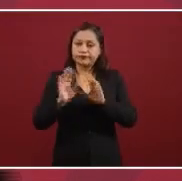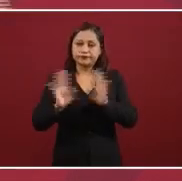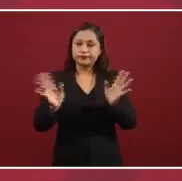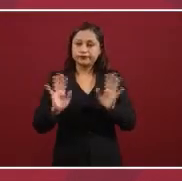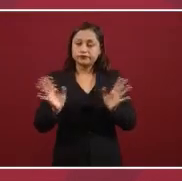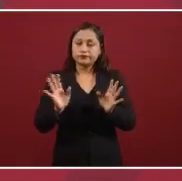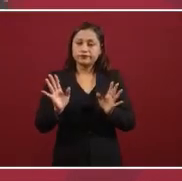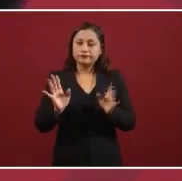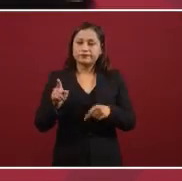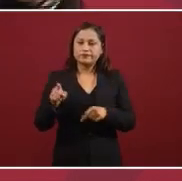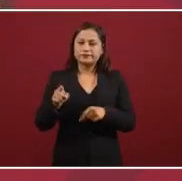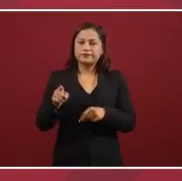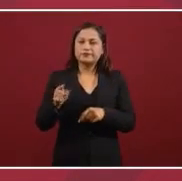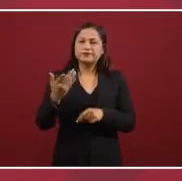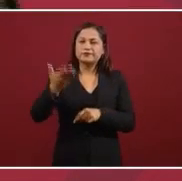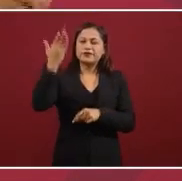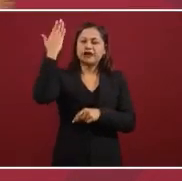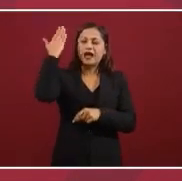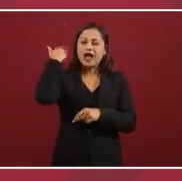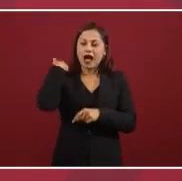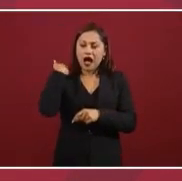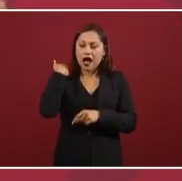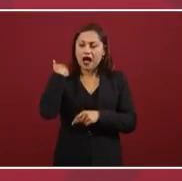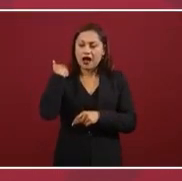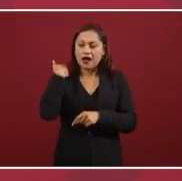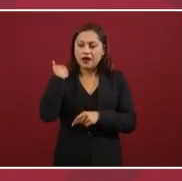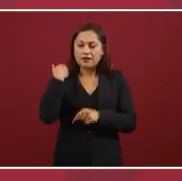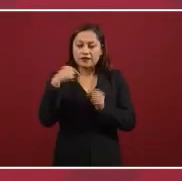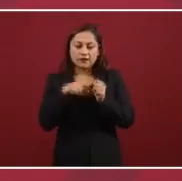Esos acuerdos en lo oscurito